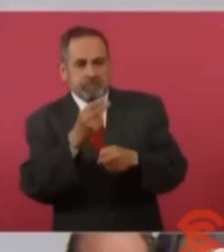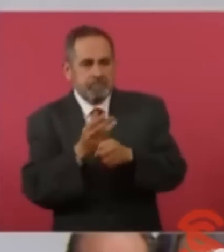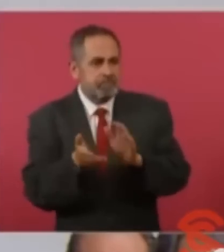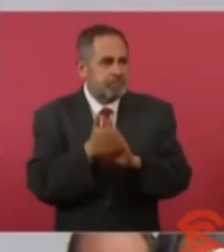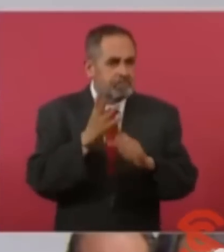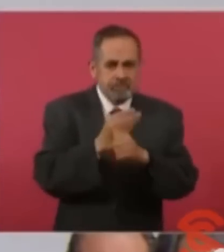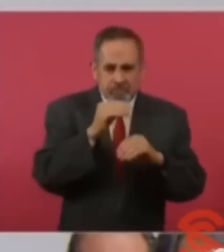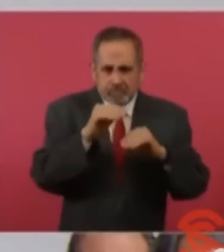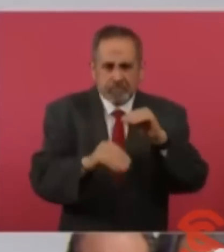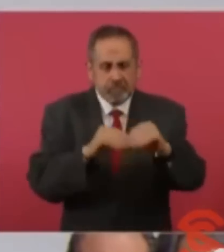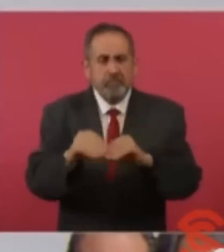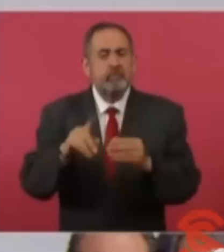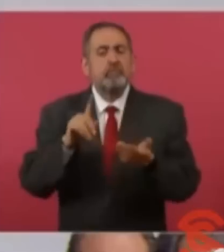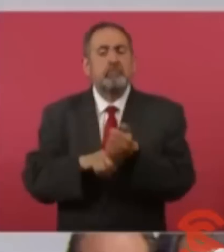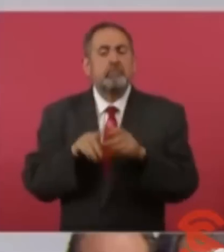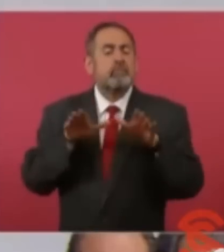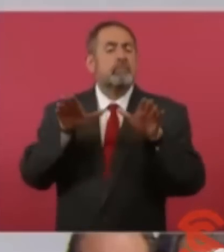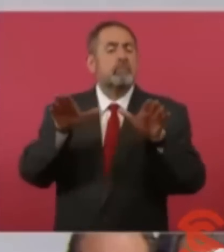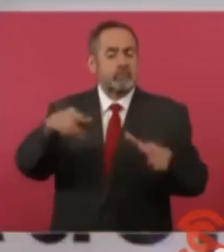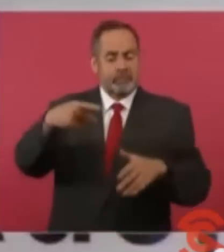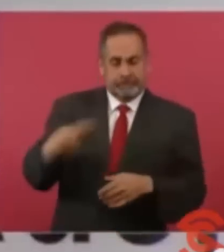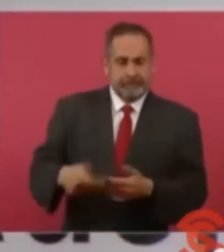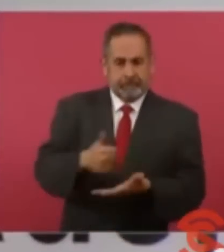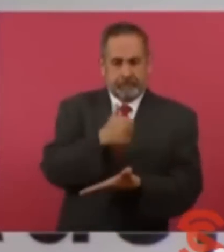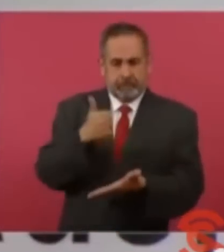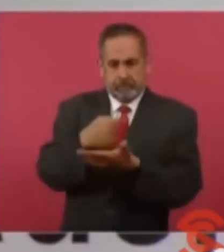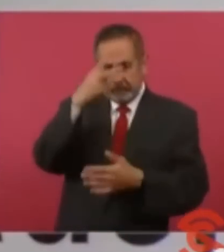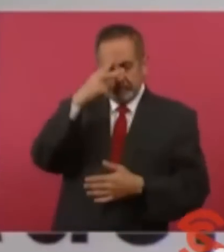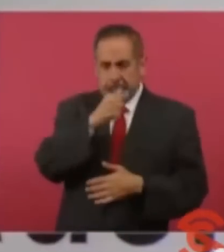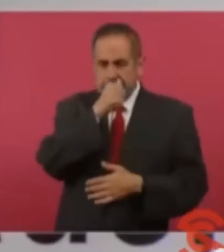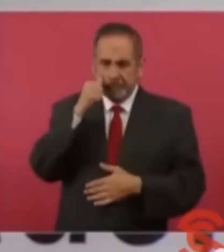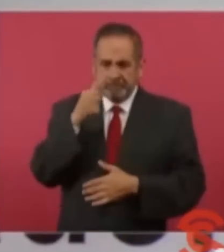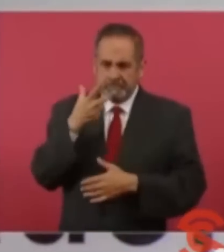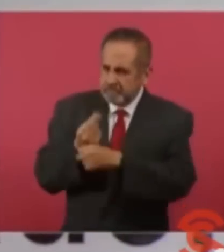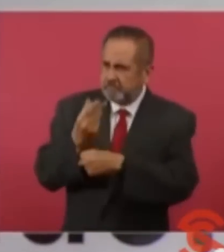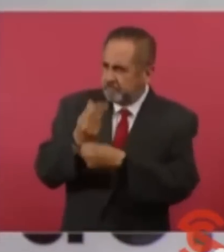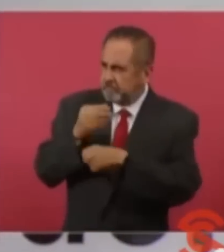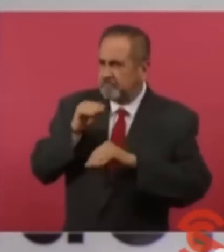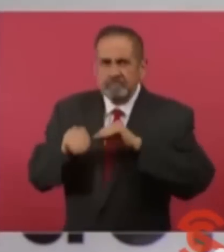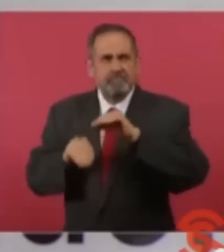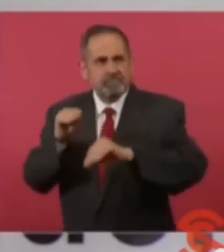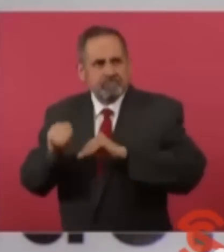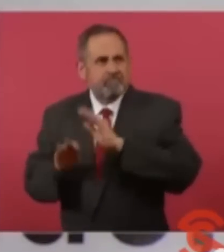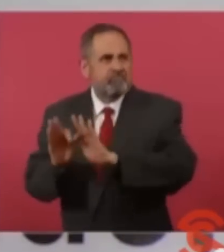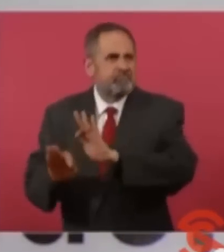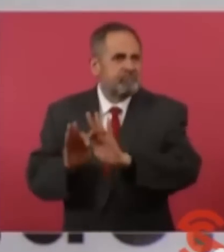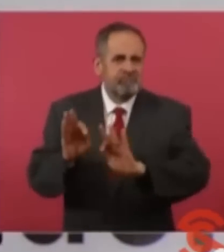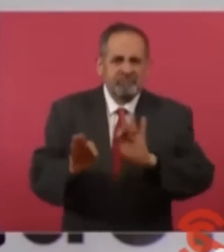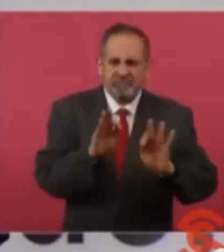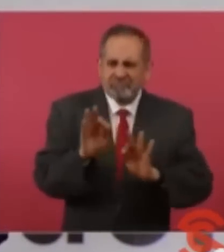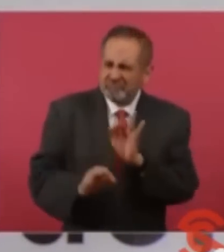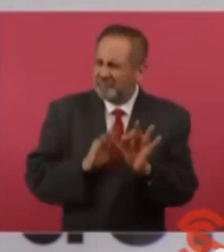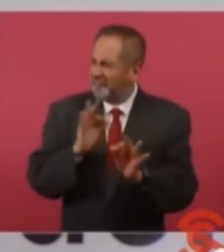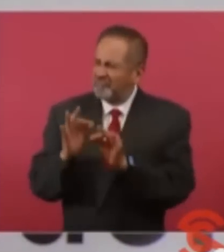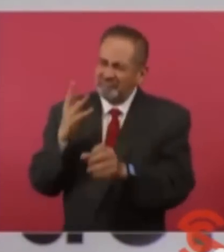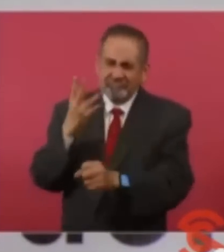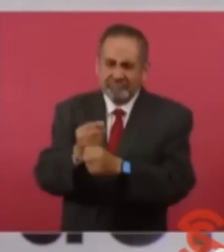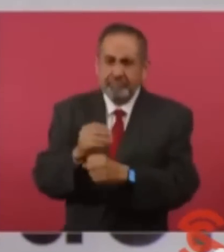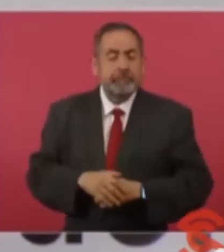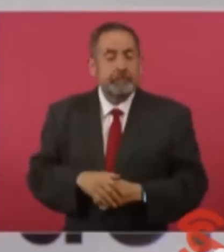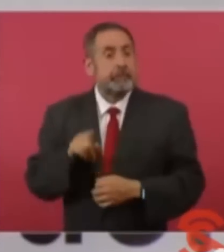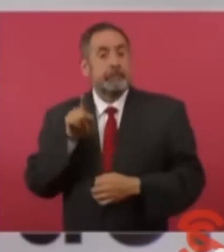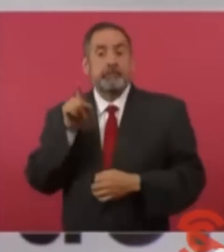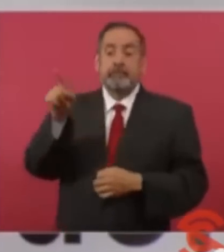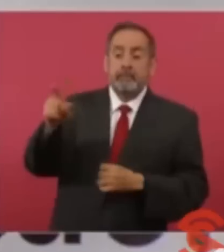al aeropuerto Benito Juárez de la Ciudad de México. Estamos construyendo el nuevo